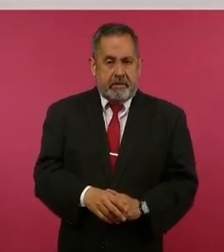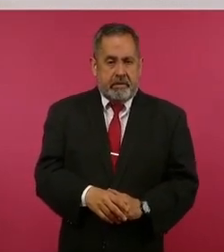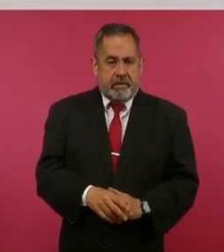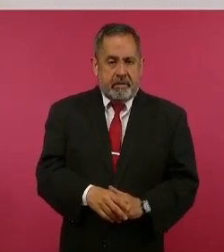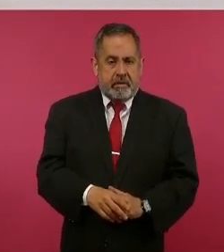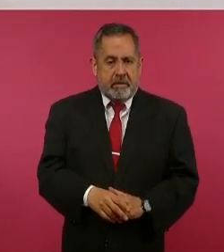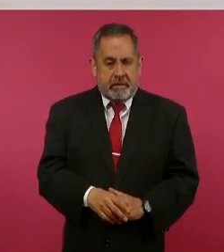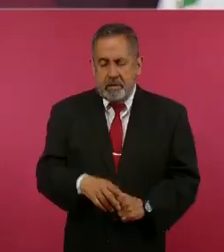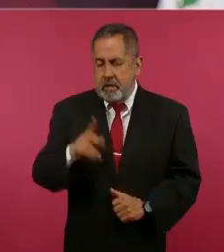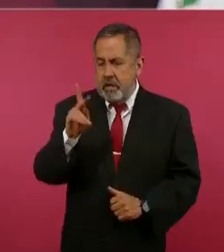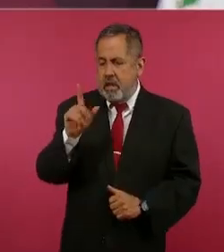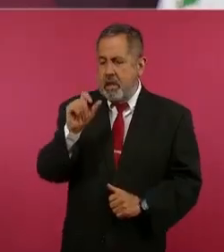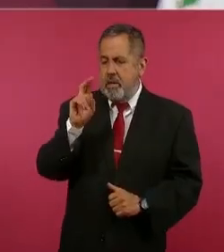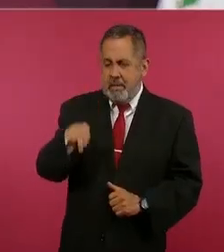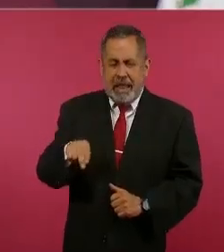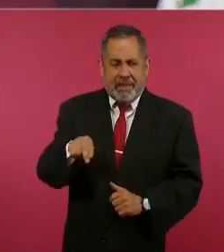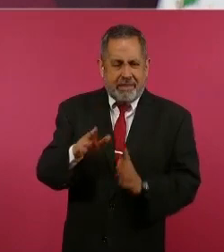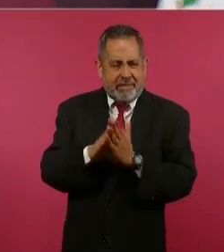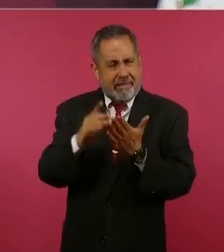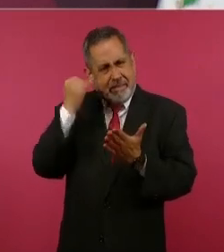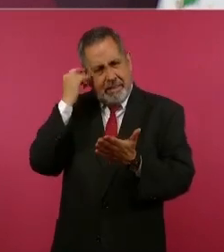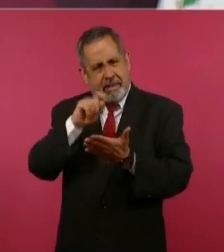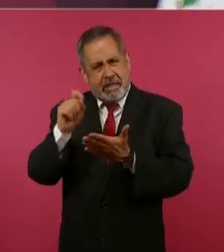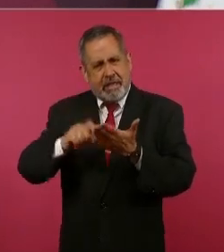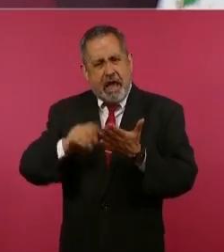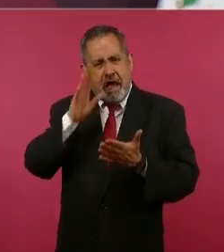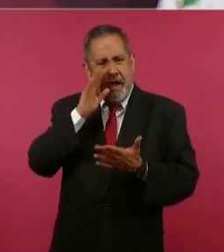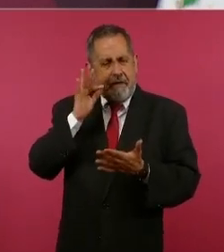liberal de los Flores Magón,